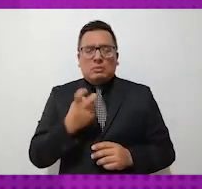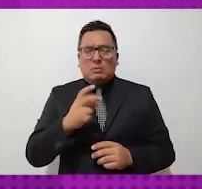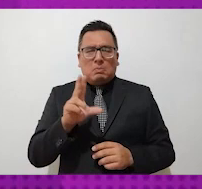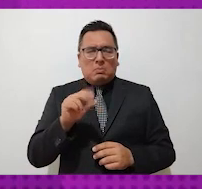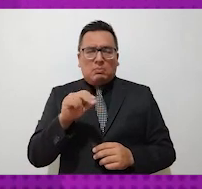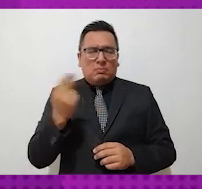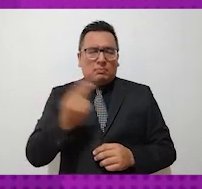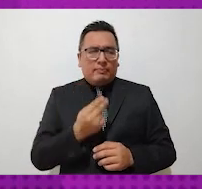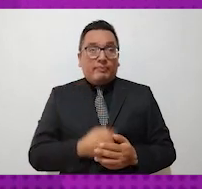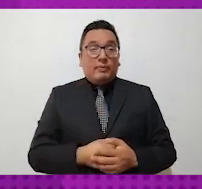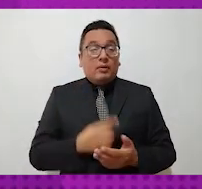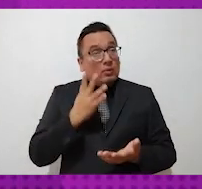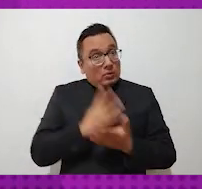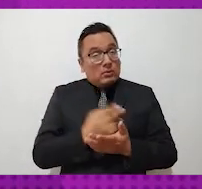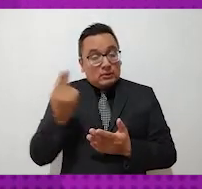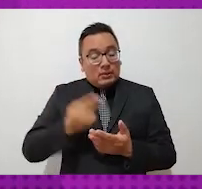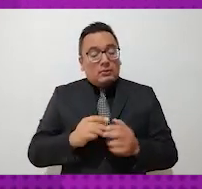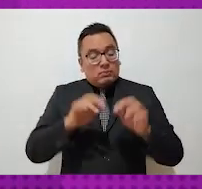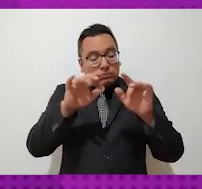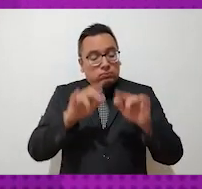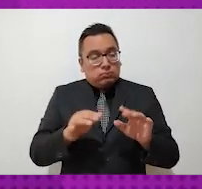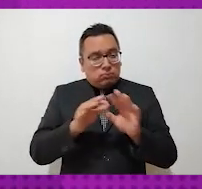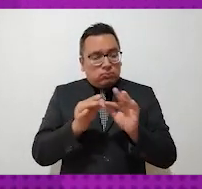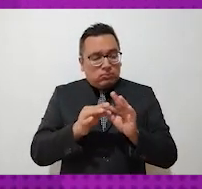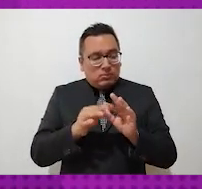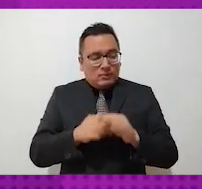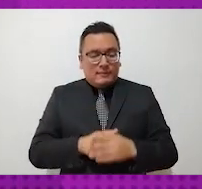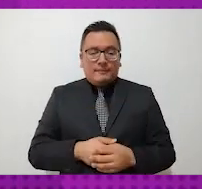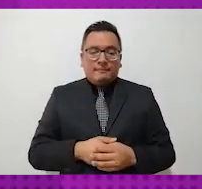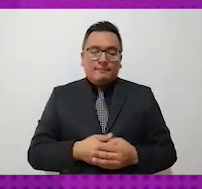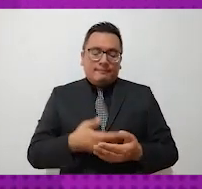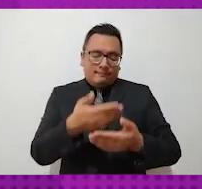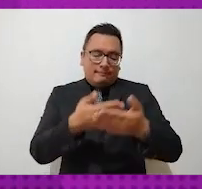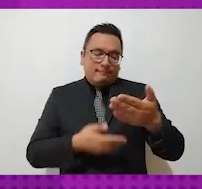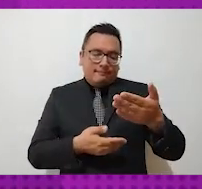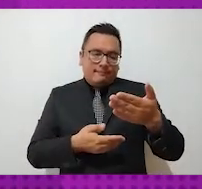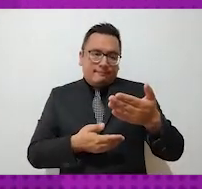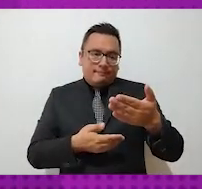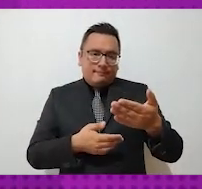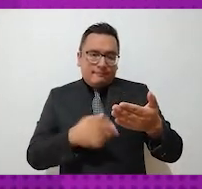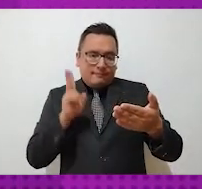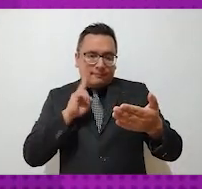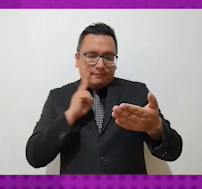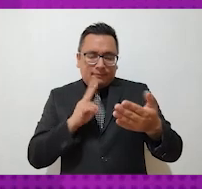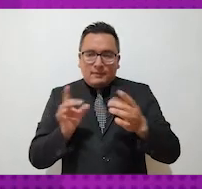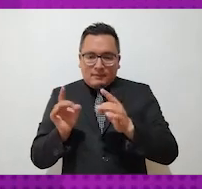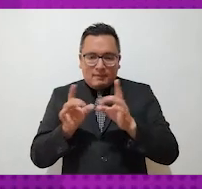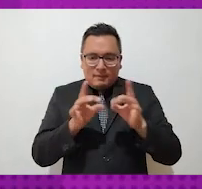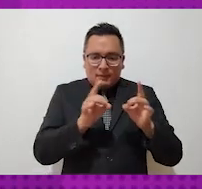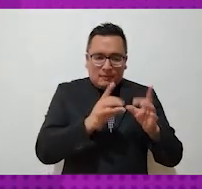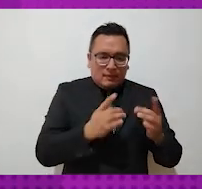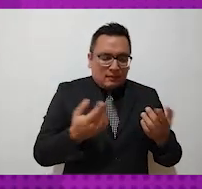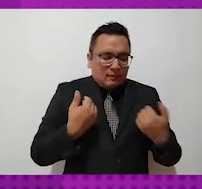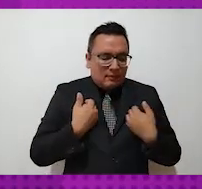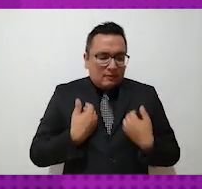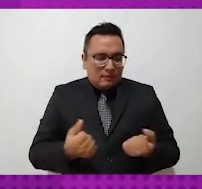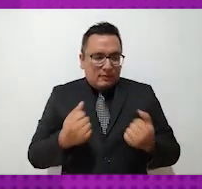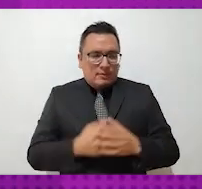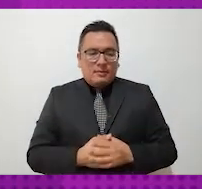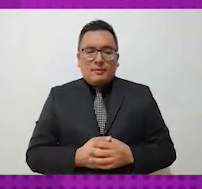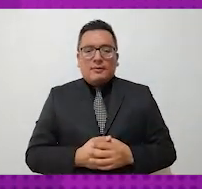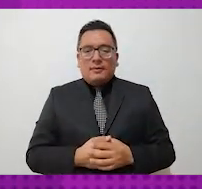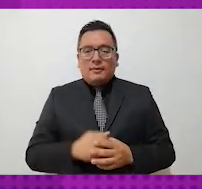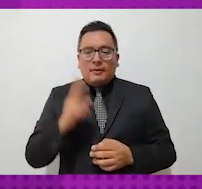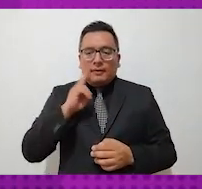esa formalidad. Nada más encuadrar los hechos, circunstanciarlos. También es importante que